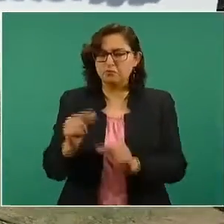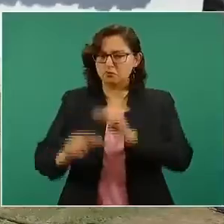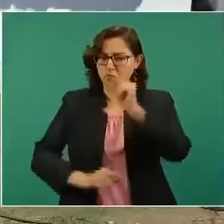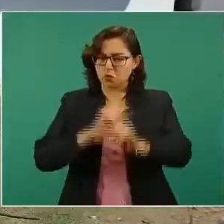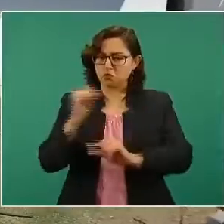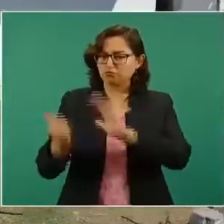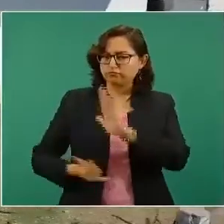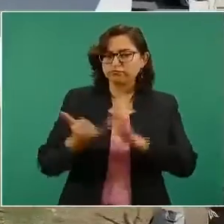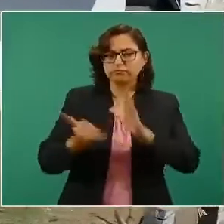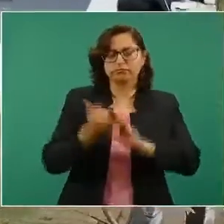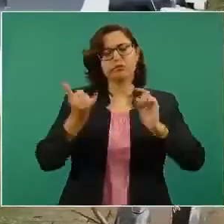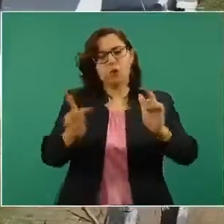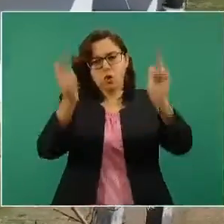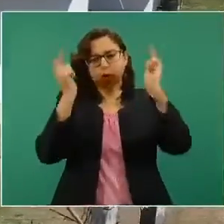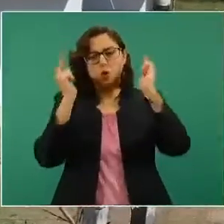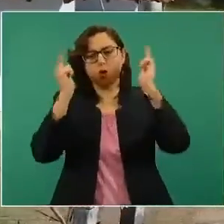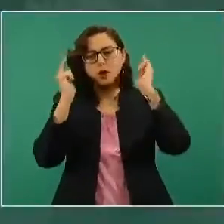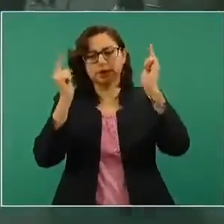reconstruyendo esperanza.